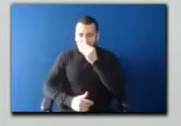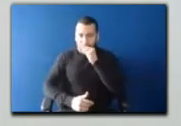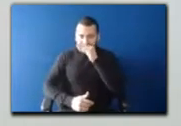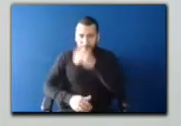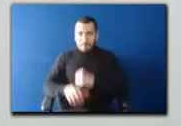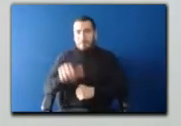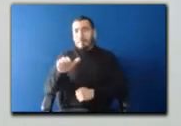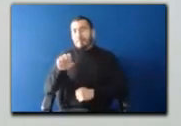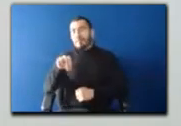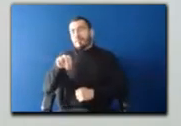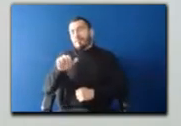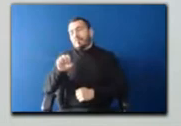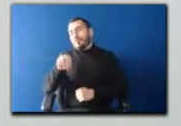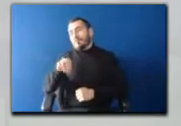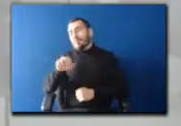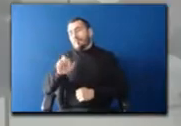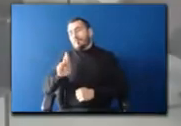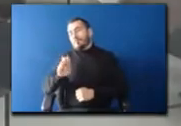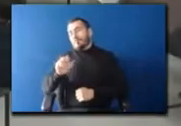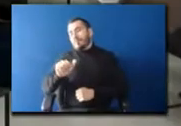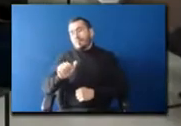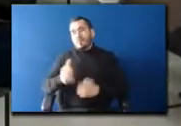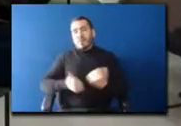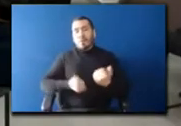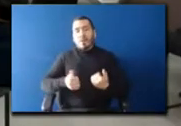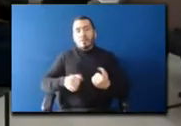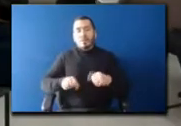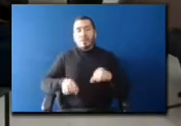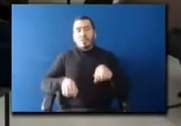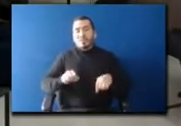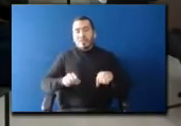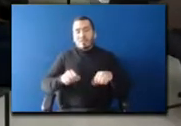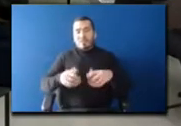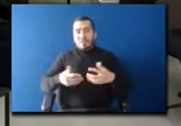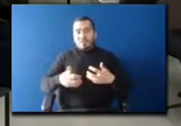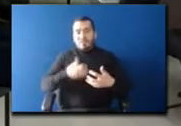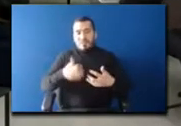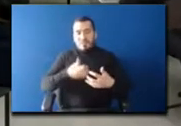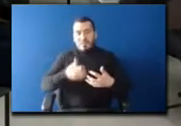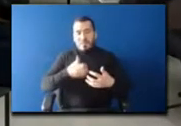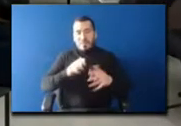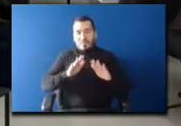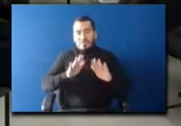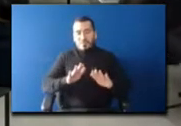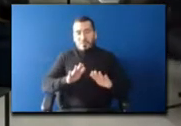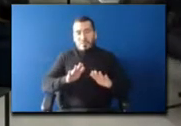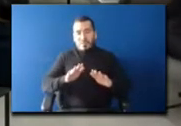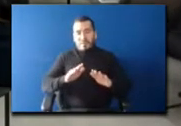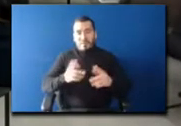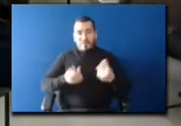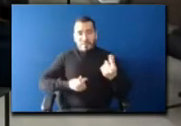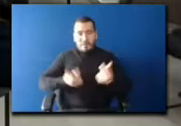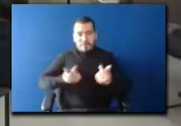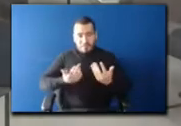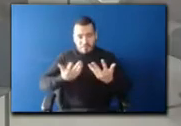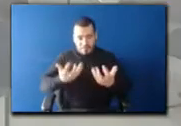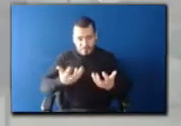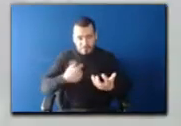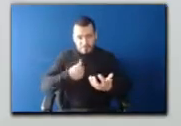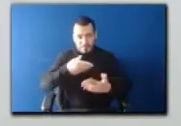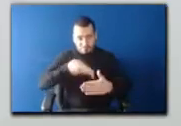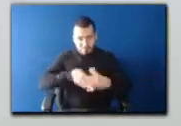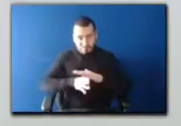¿qué opciones brinda el sistema financiero si quiero tener acceso a créditos pequeños para mi emprendimiento? Sí, Ana